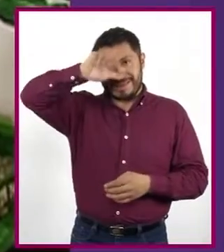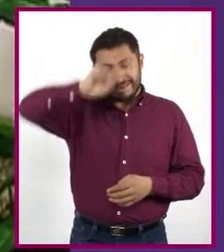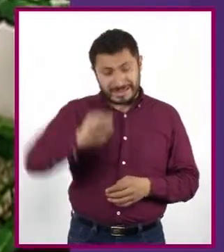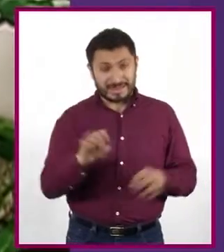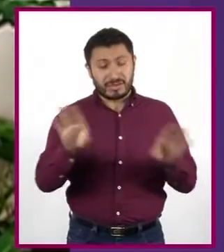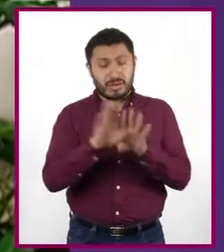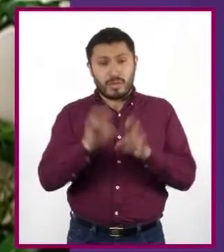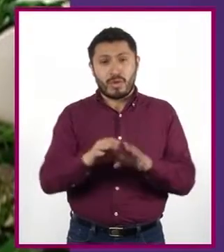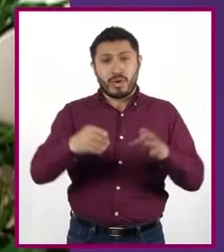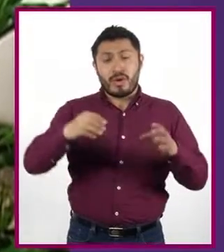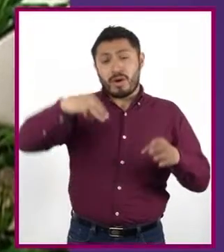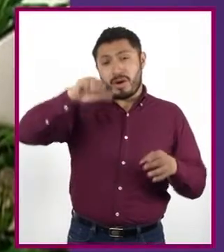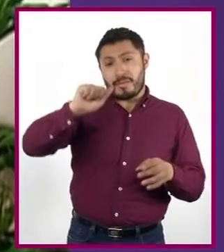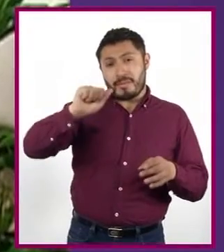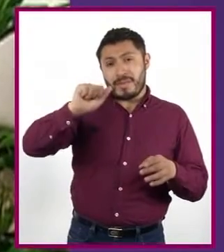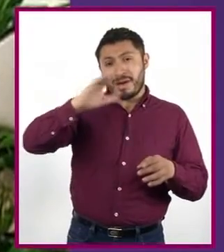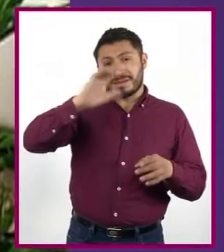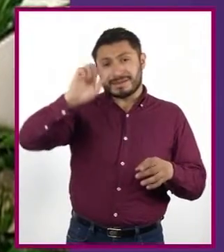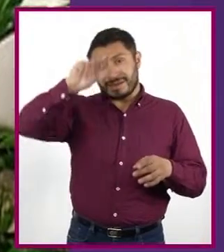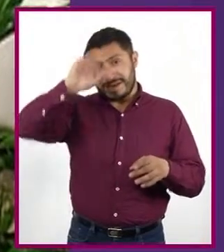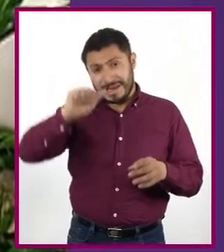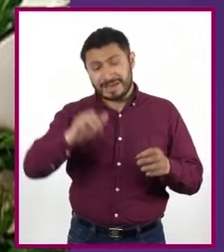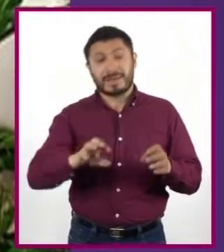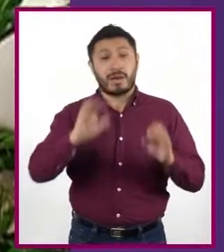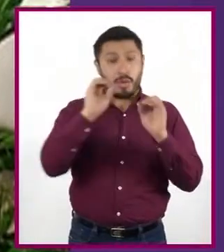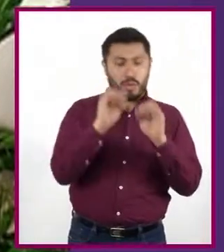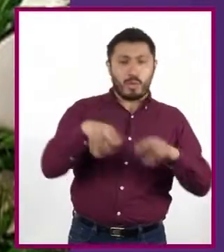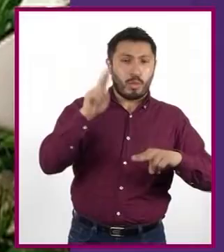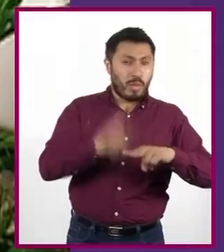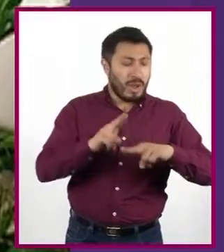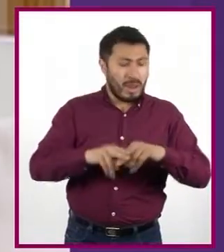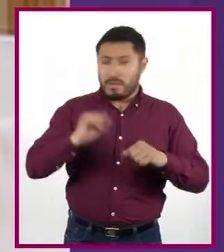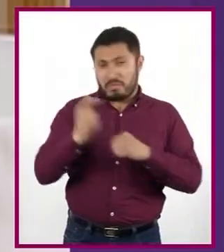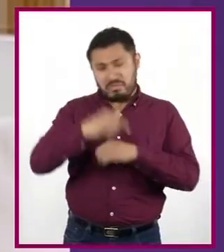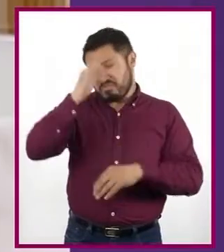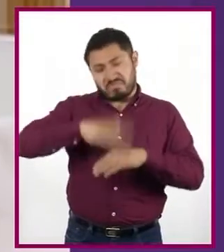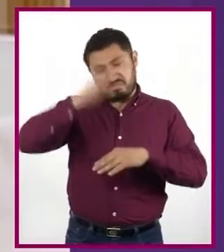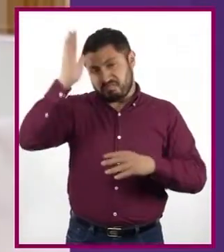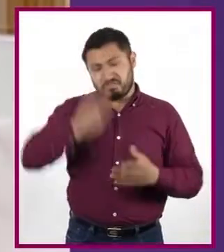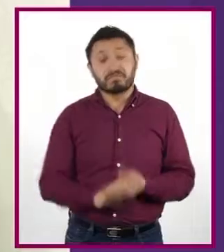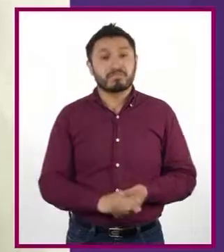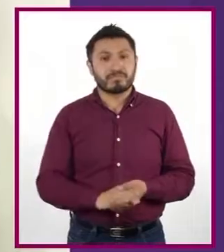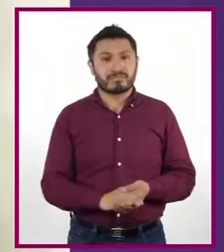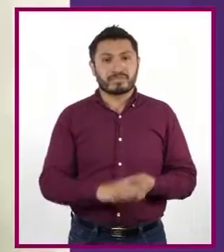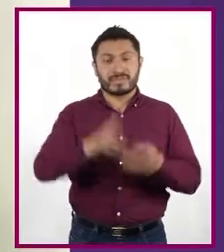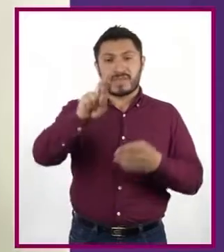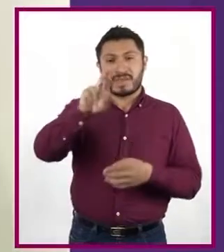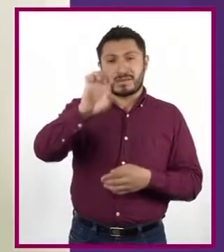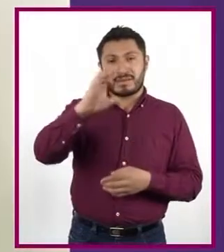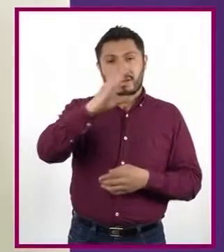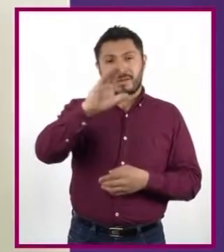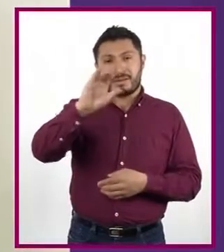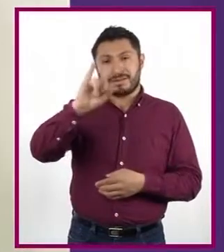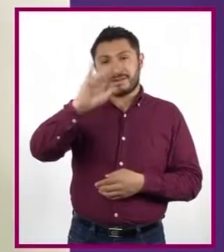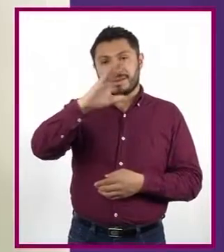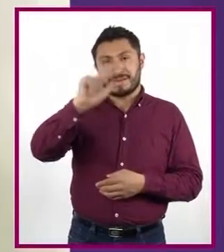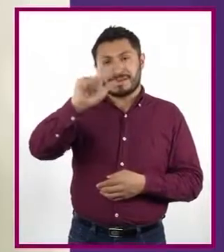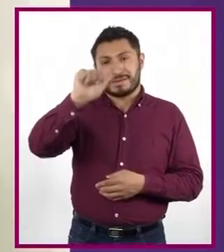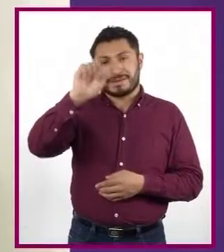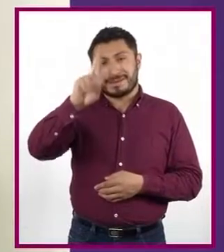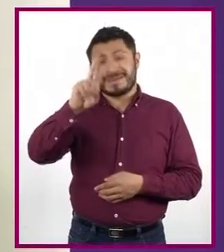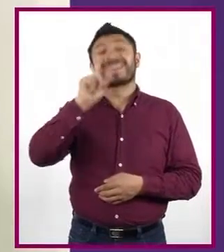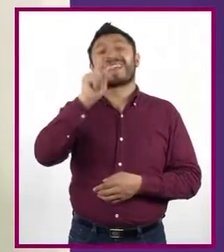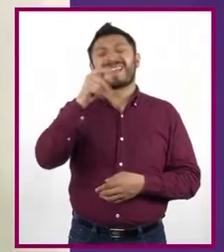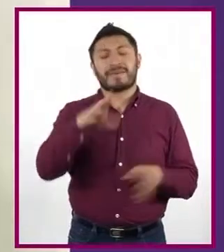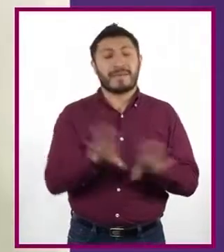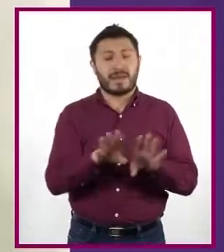como materos o las puedes usar como asientos o como cualquier otra cosa. ¿Okay? Okay. Reciclar. ¿Qué significa reciclar?